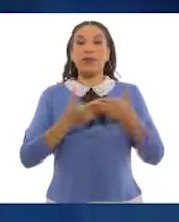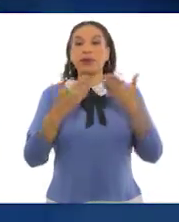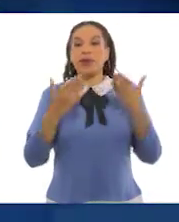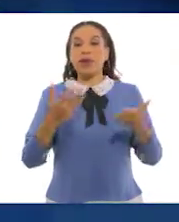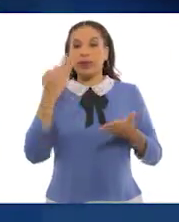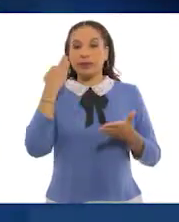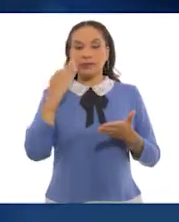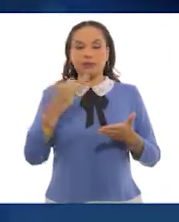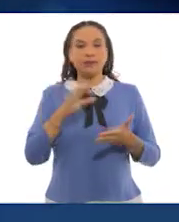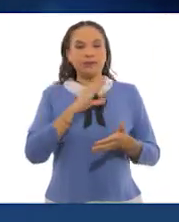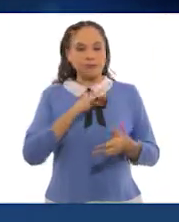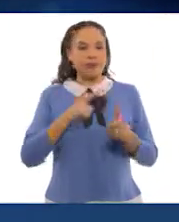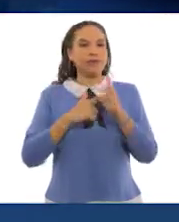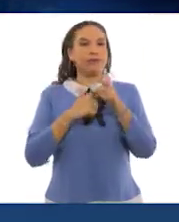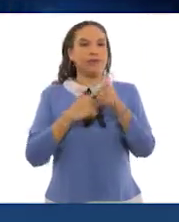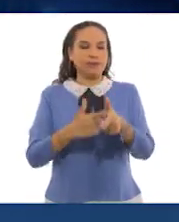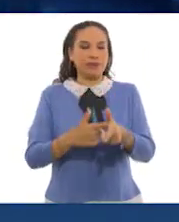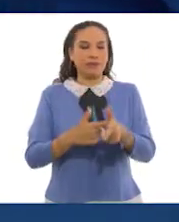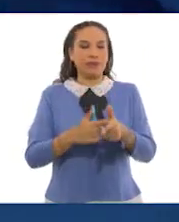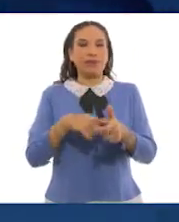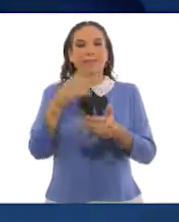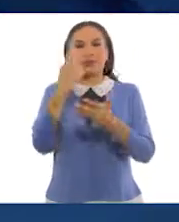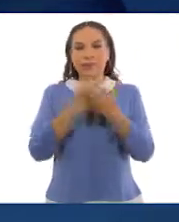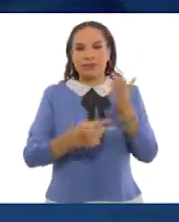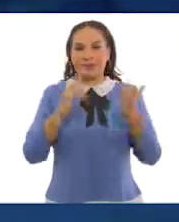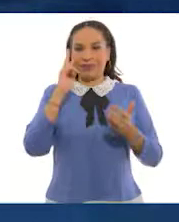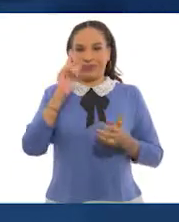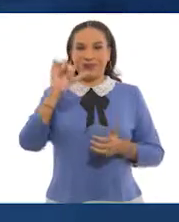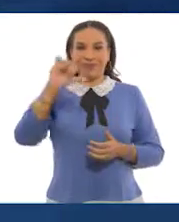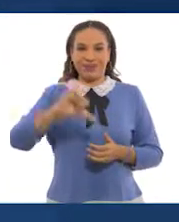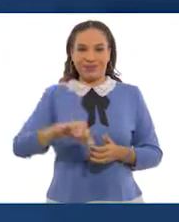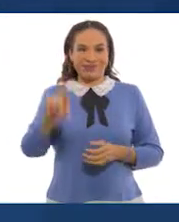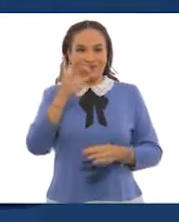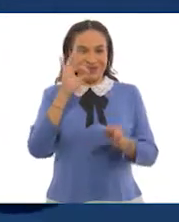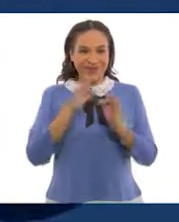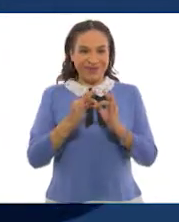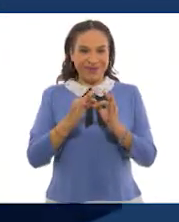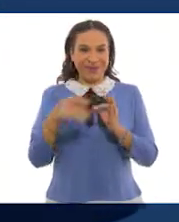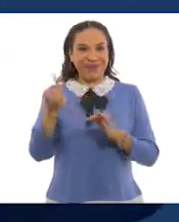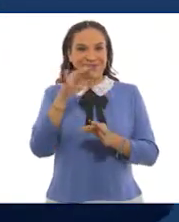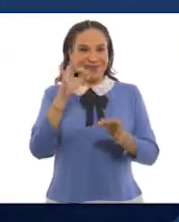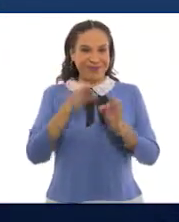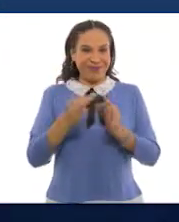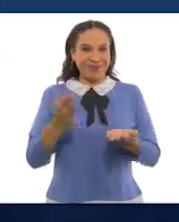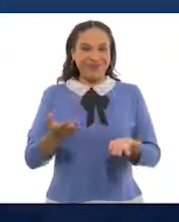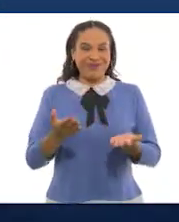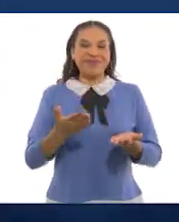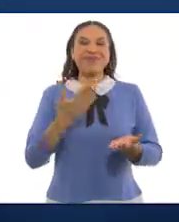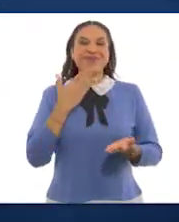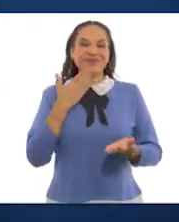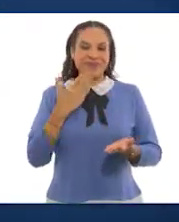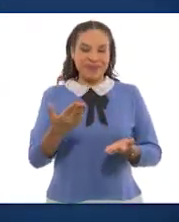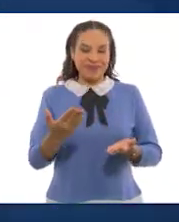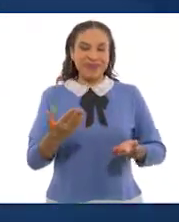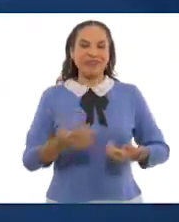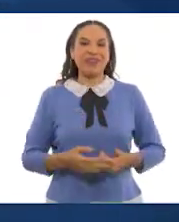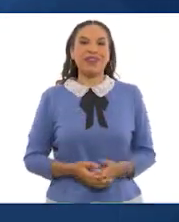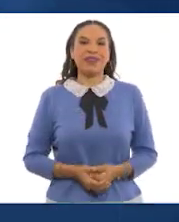es momento de seguir con el programa de hoy. ¿Listas? ¿Listos?